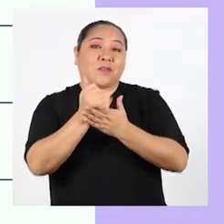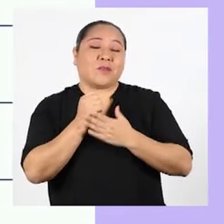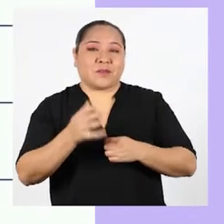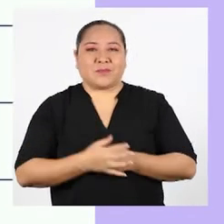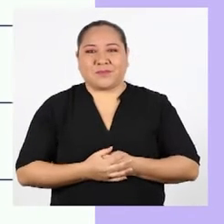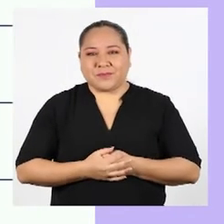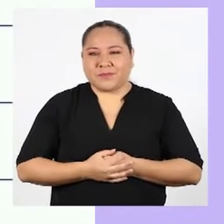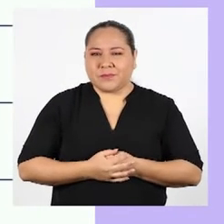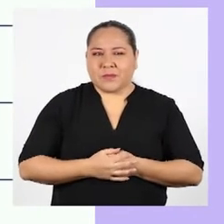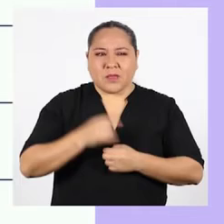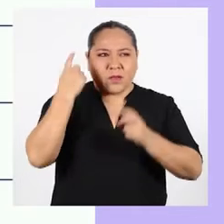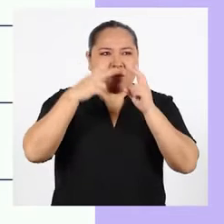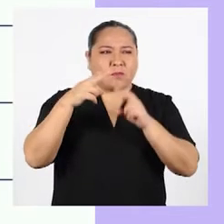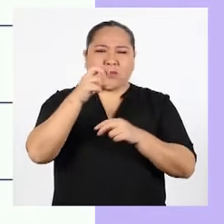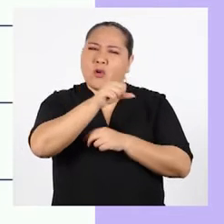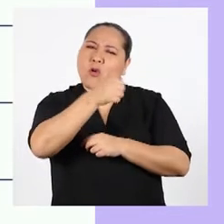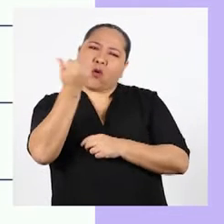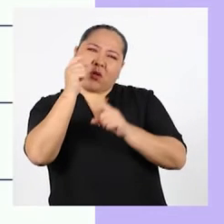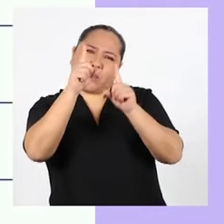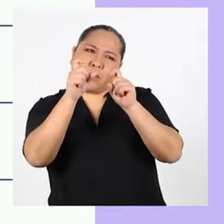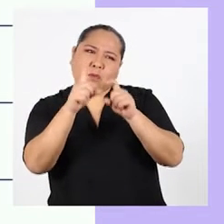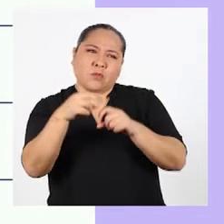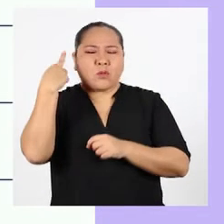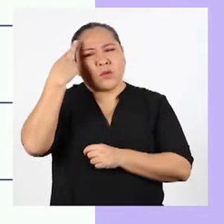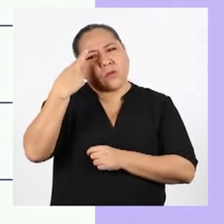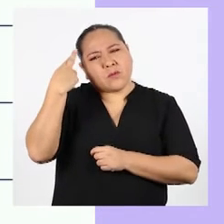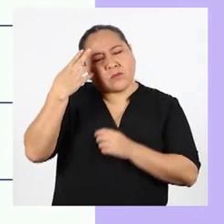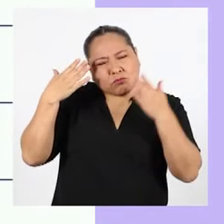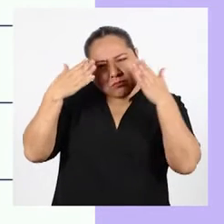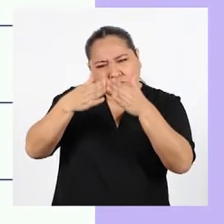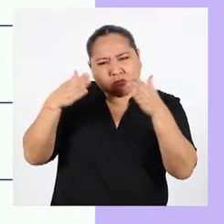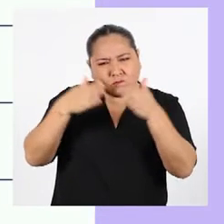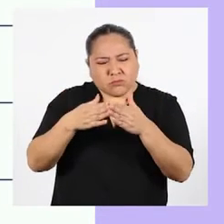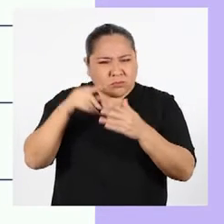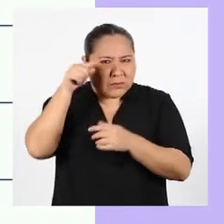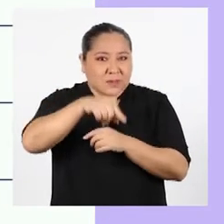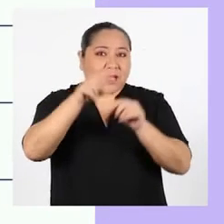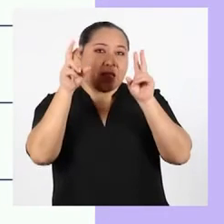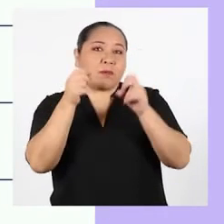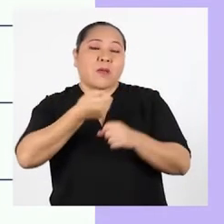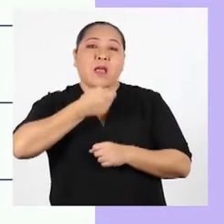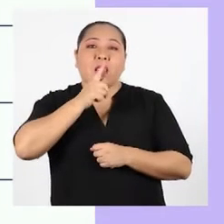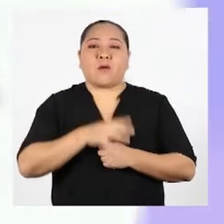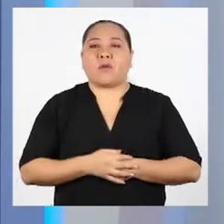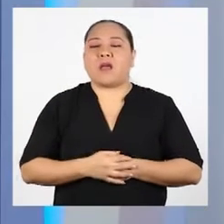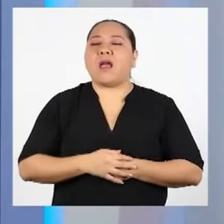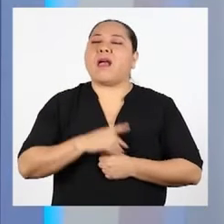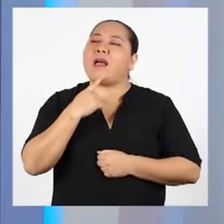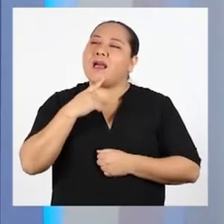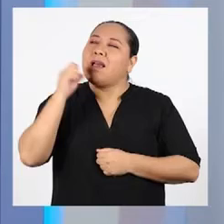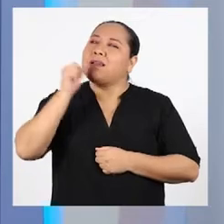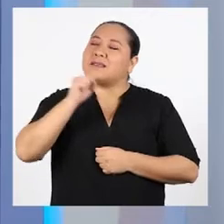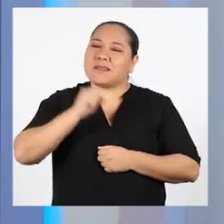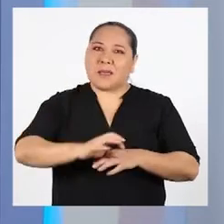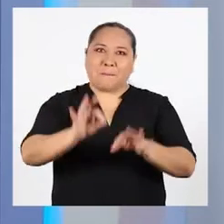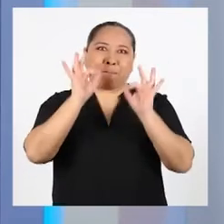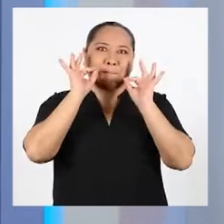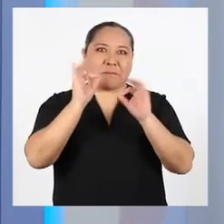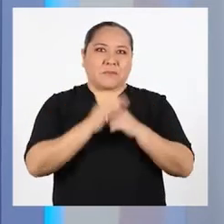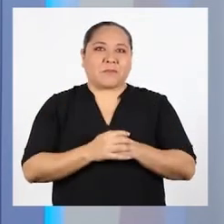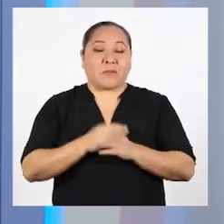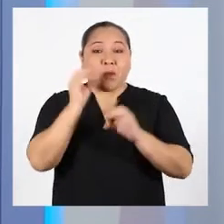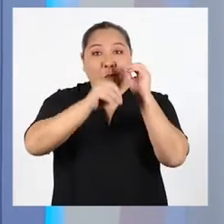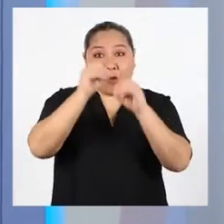ayudarán. Veamos algunas otras preguntas para reflexionar específicamente sobre el tema del agua. ¡Ah, qué